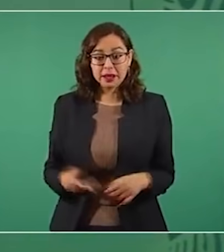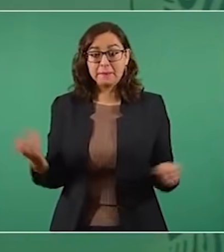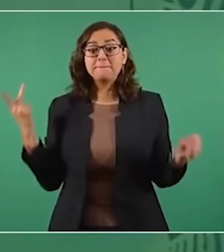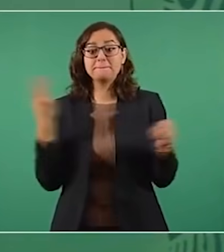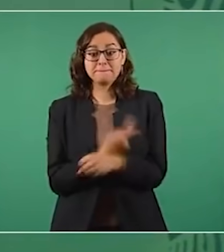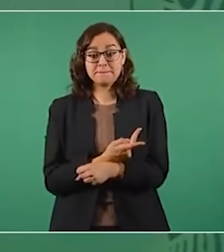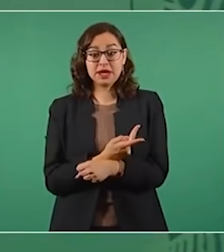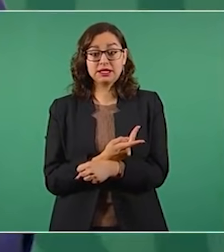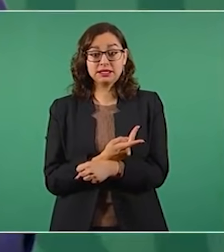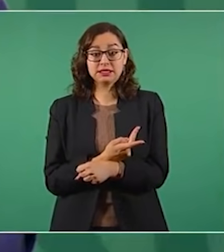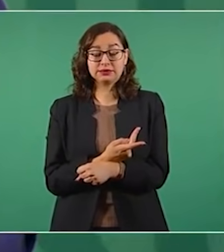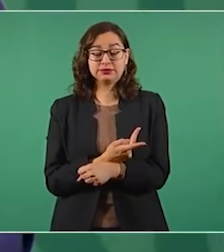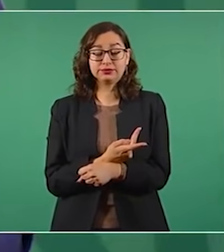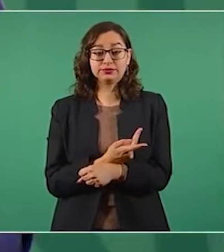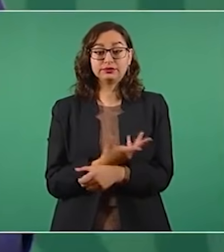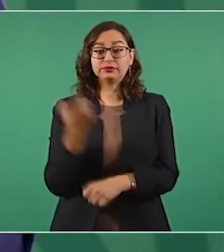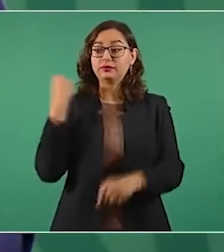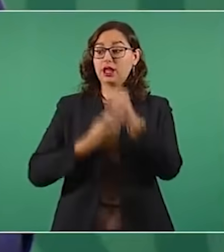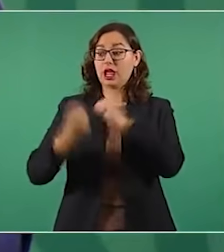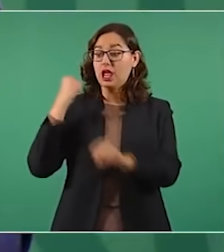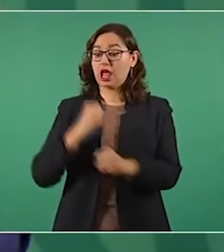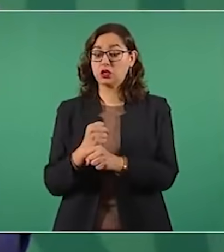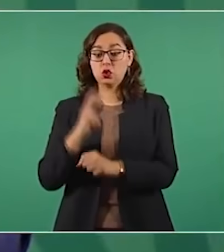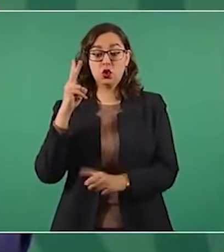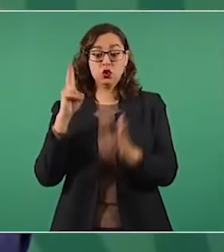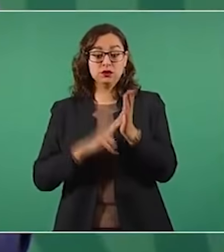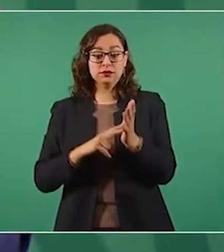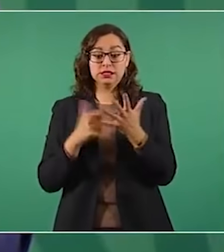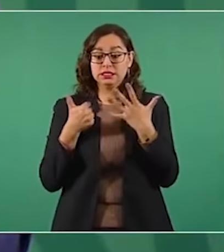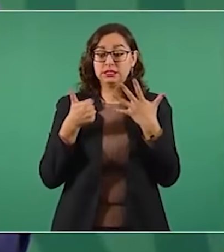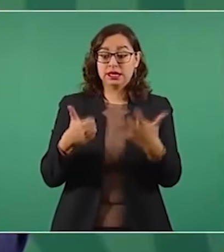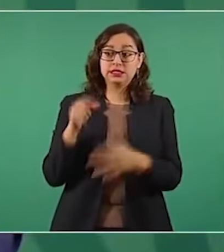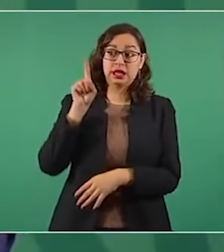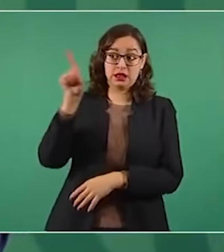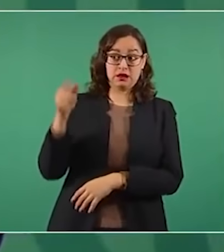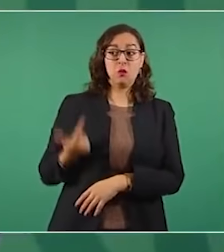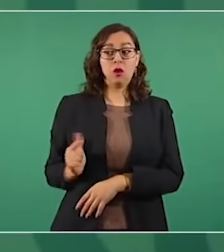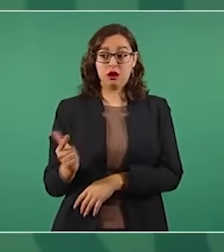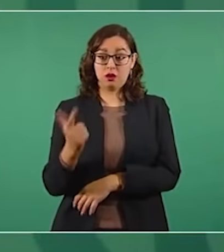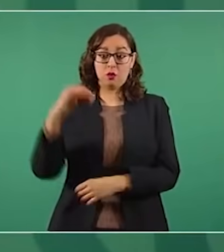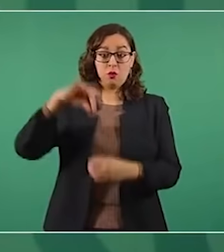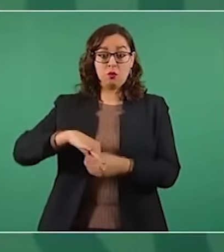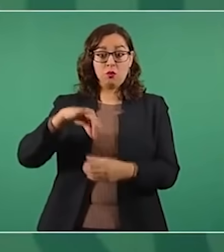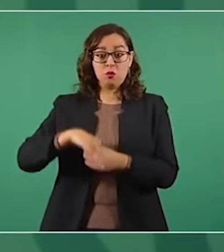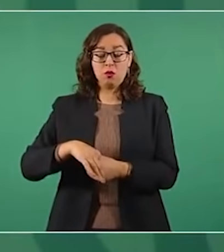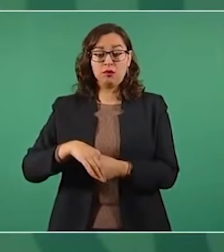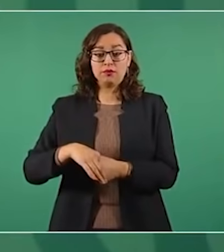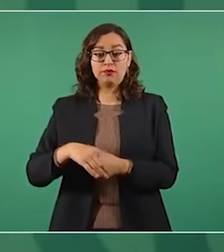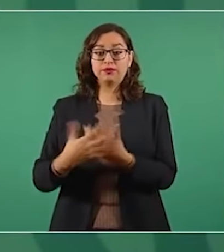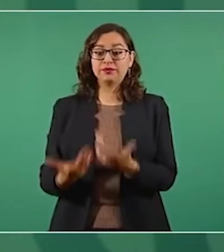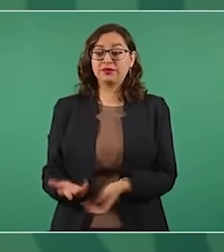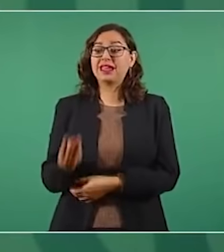en la elección precisamente del 2006 de Guanajuato le dieron a Felipe